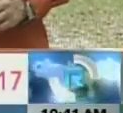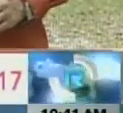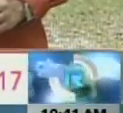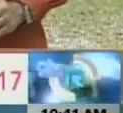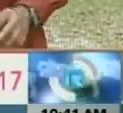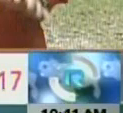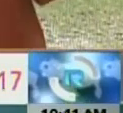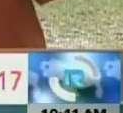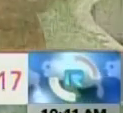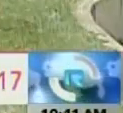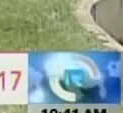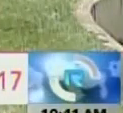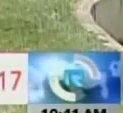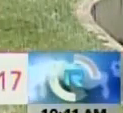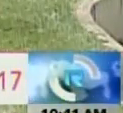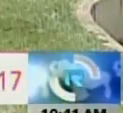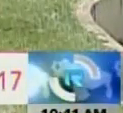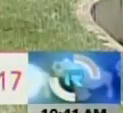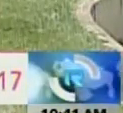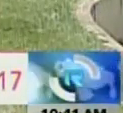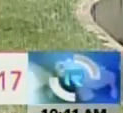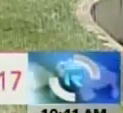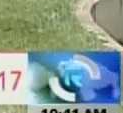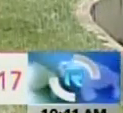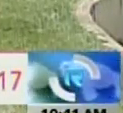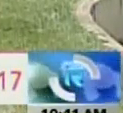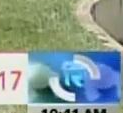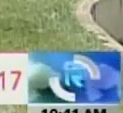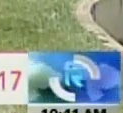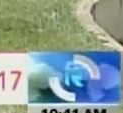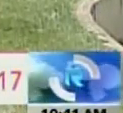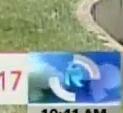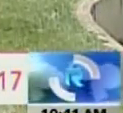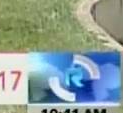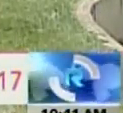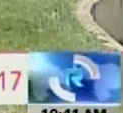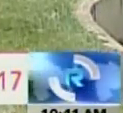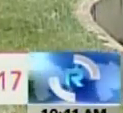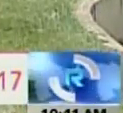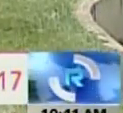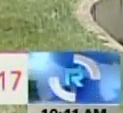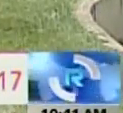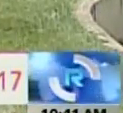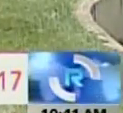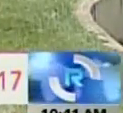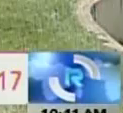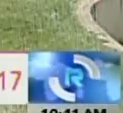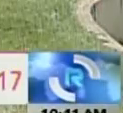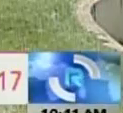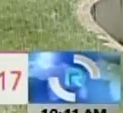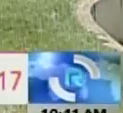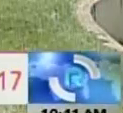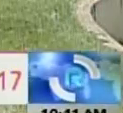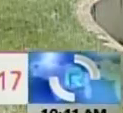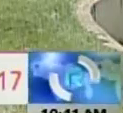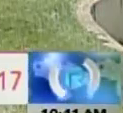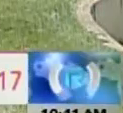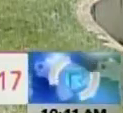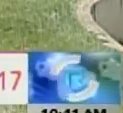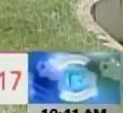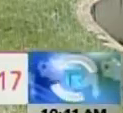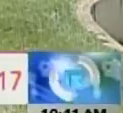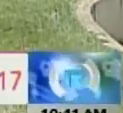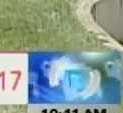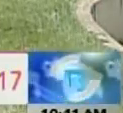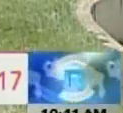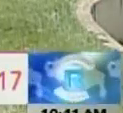Así es, Ana Rosa, aquí muy cerquita de Tazón, el ministro del Poder Popular para las Relaciones Interiores, Justicia y Paz, Mayor General Néstor Reverol, en compañía de